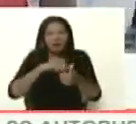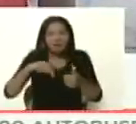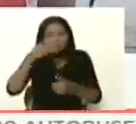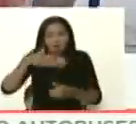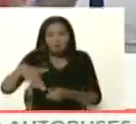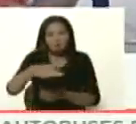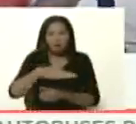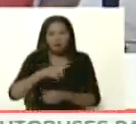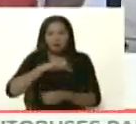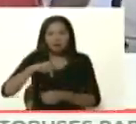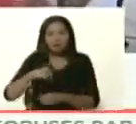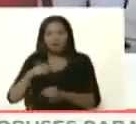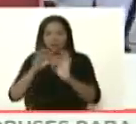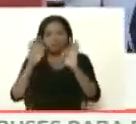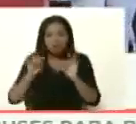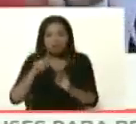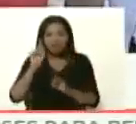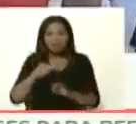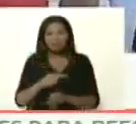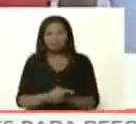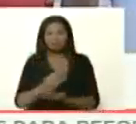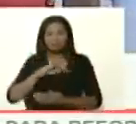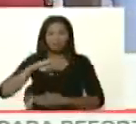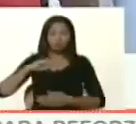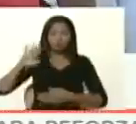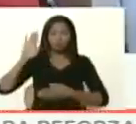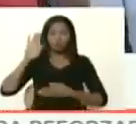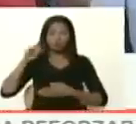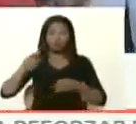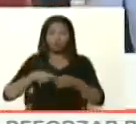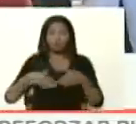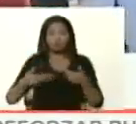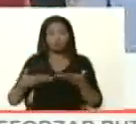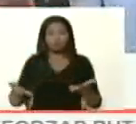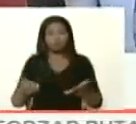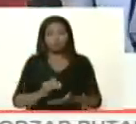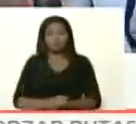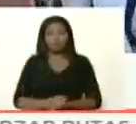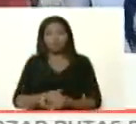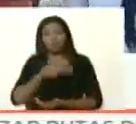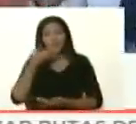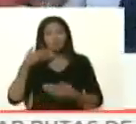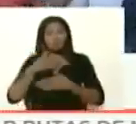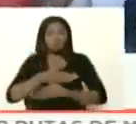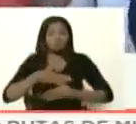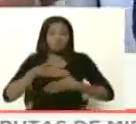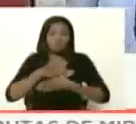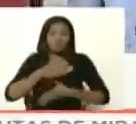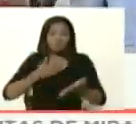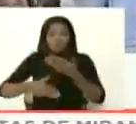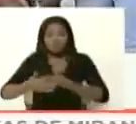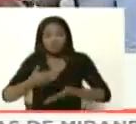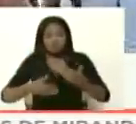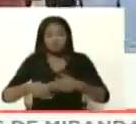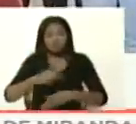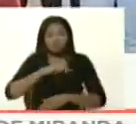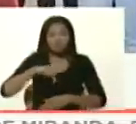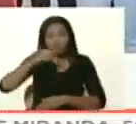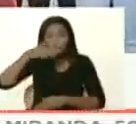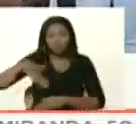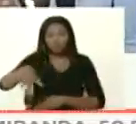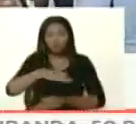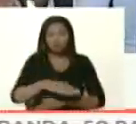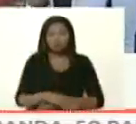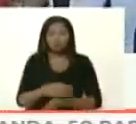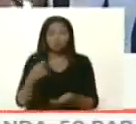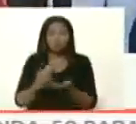esta manera nosotros estamos comprometidos a brindar una mejor calidad de servicio a nuestro pueblo a